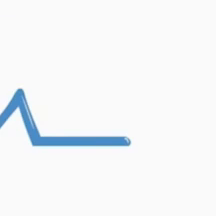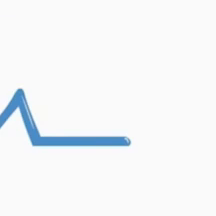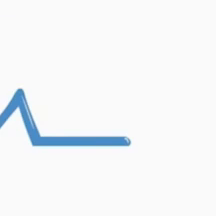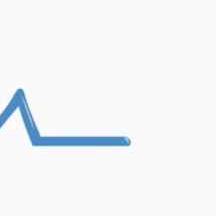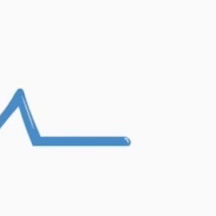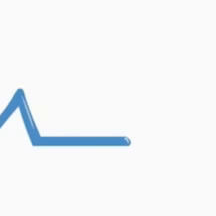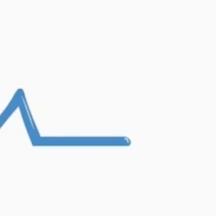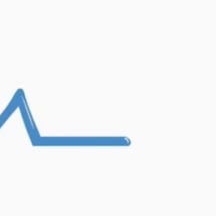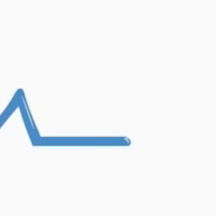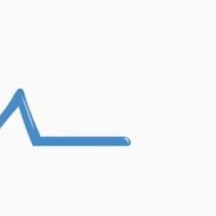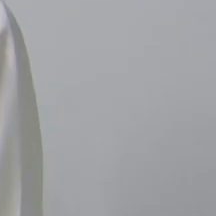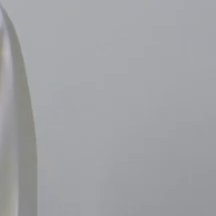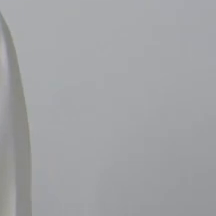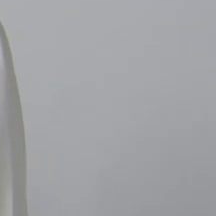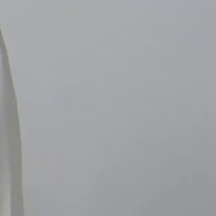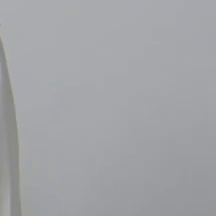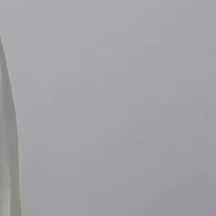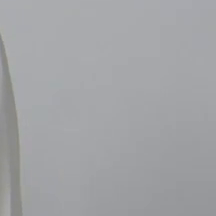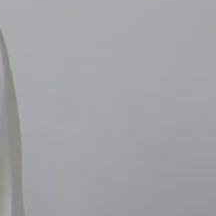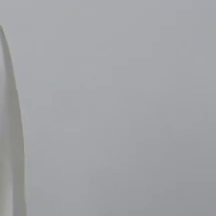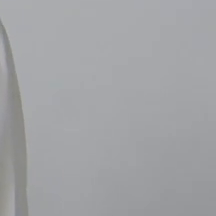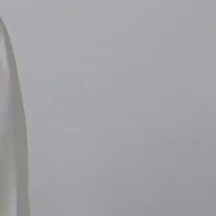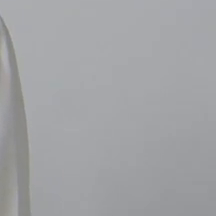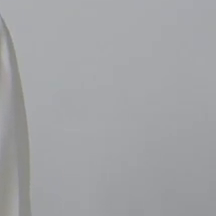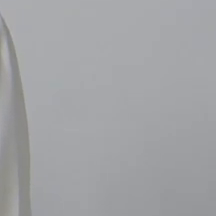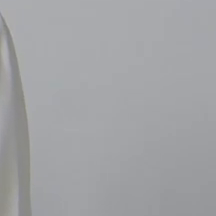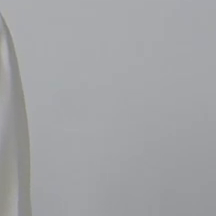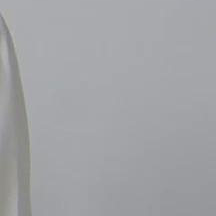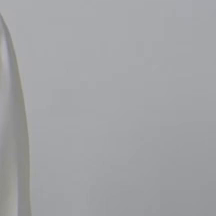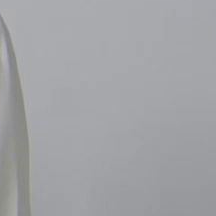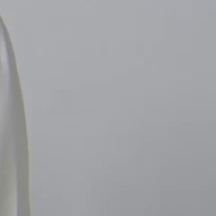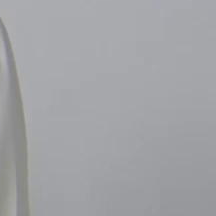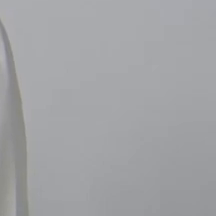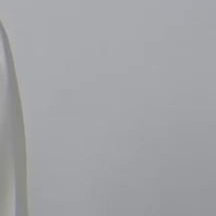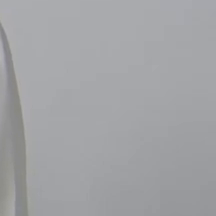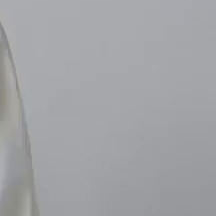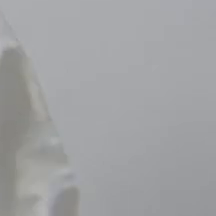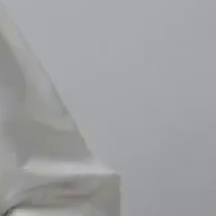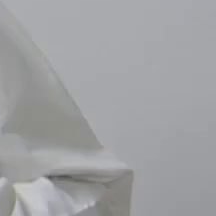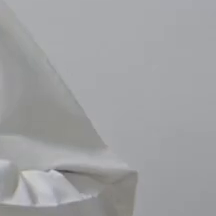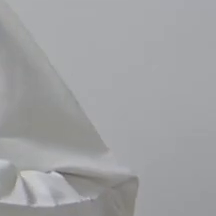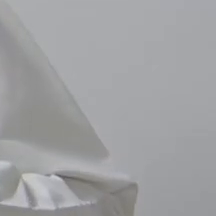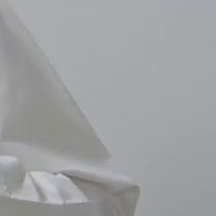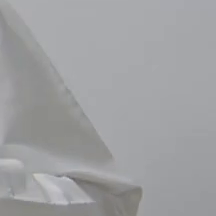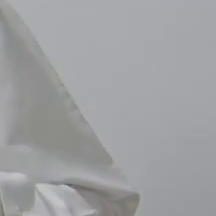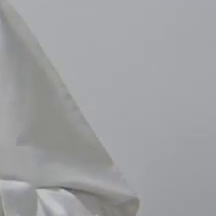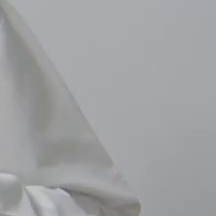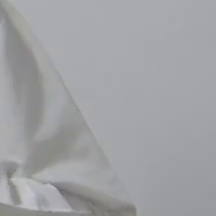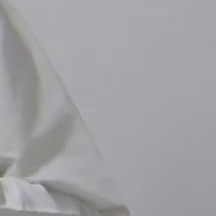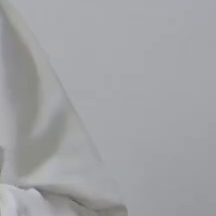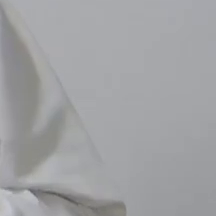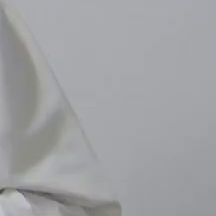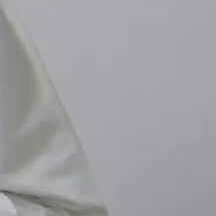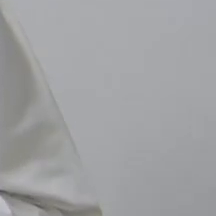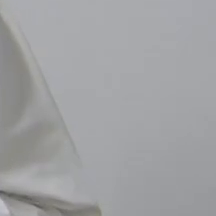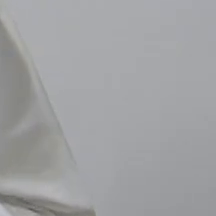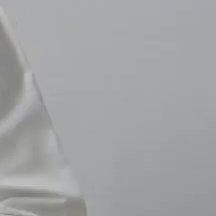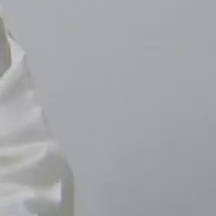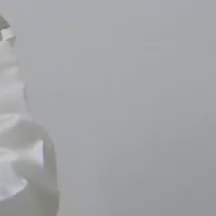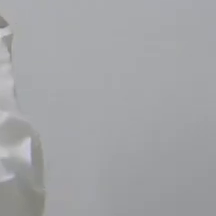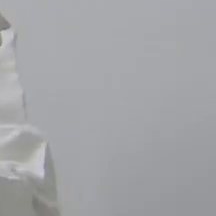perdido en tu mirada Muchas gracias por estar nuevamente con nosotros una nueva edición de conexión vital un programa de prevención y educación en salud